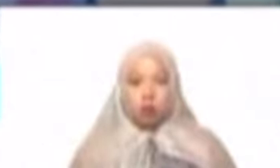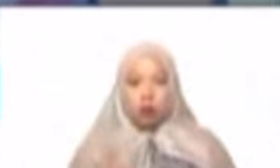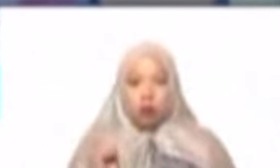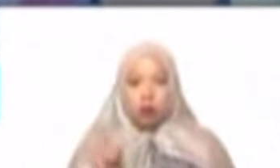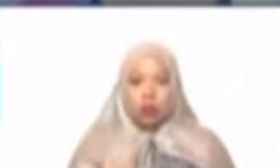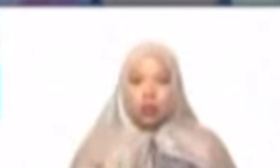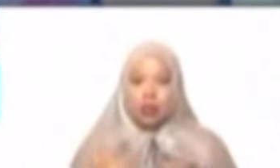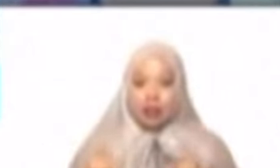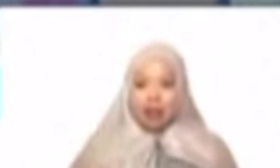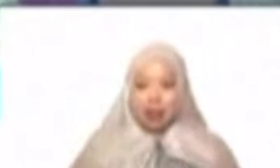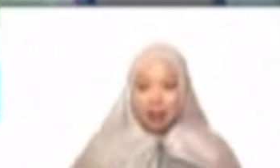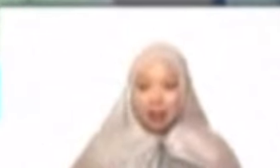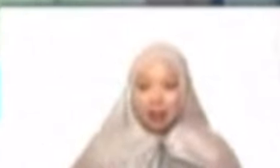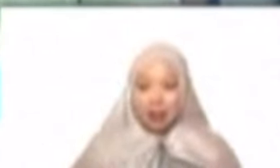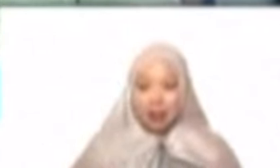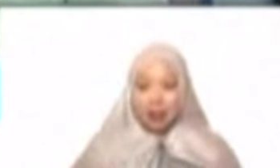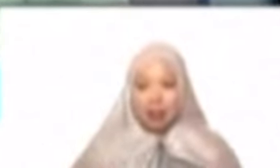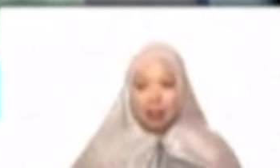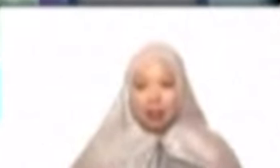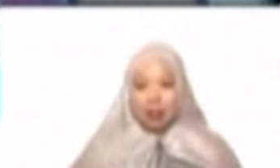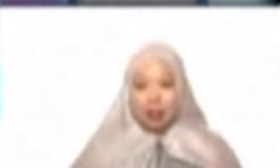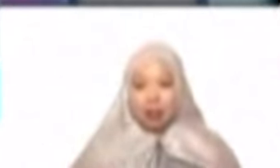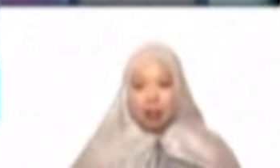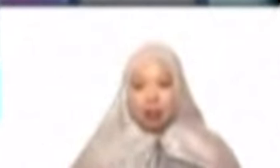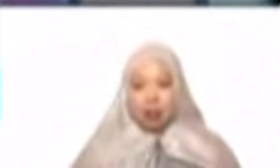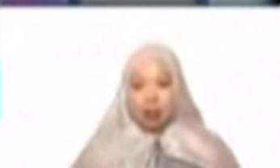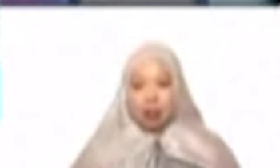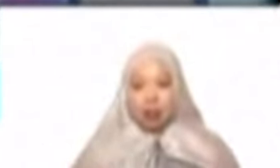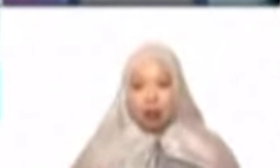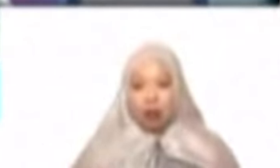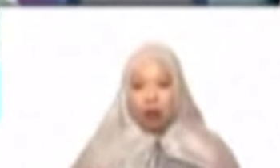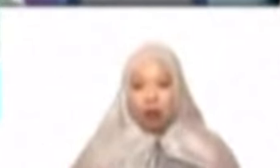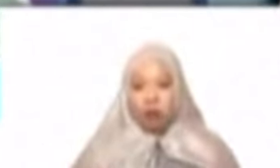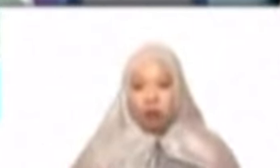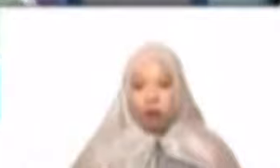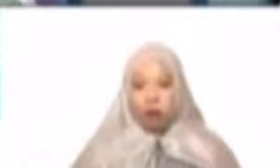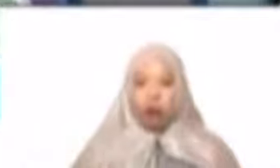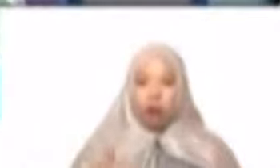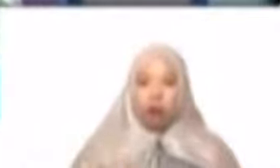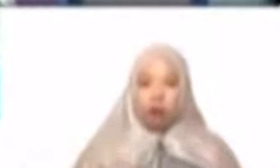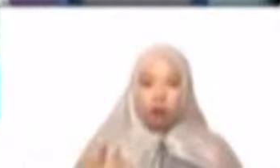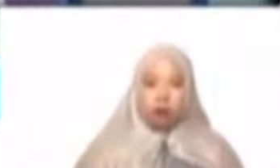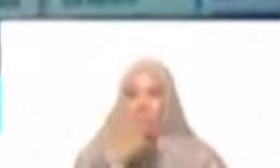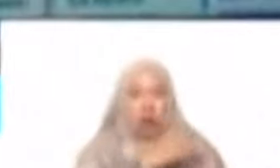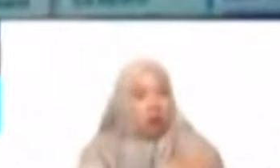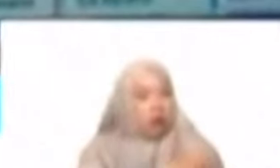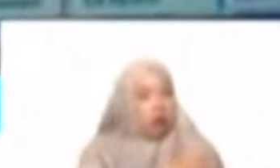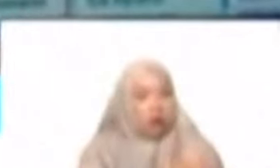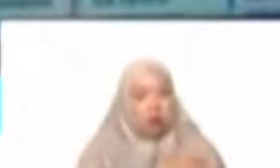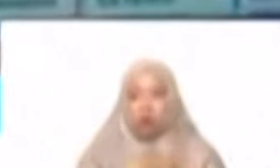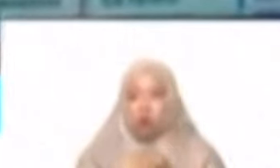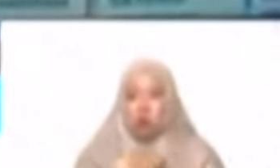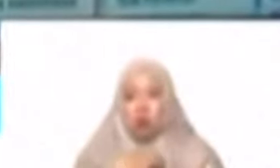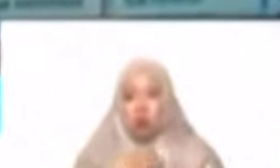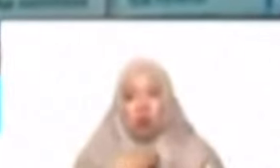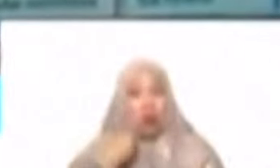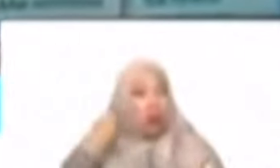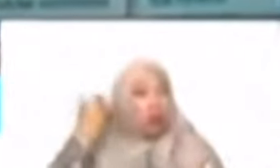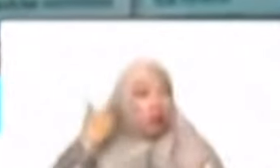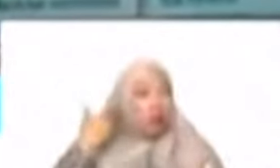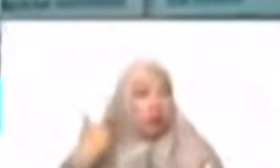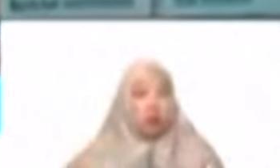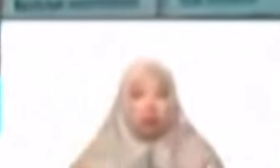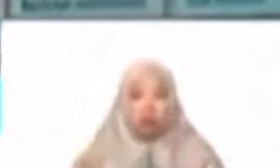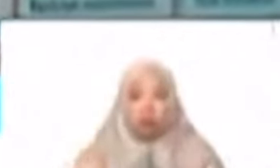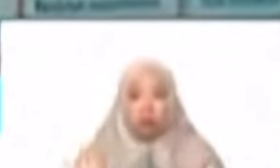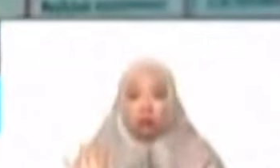que nosotros. Siempre ellos se sumen a cualquier campaña que le haga daño a Venezuela. El Departamento de Estado estadounidense